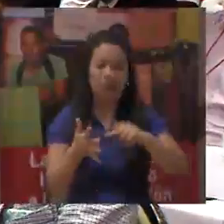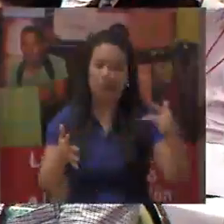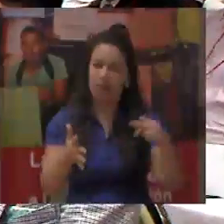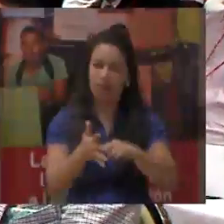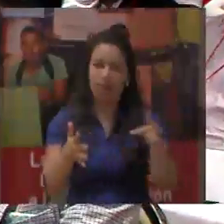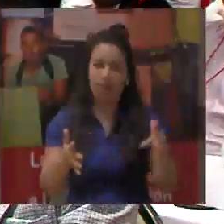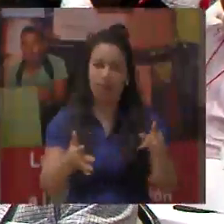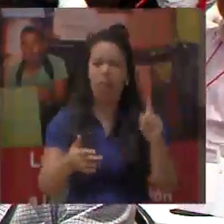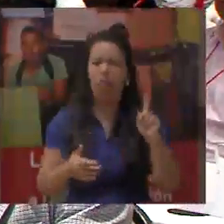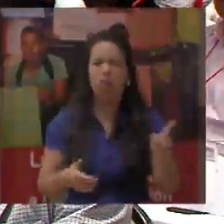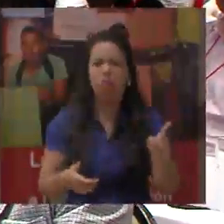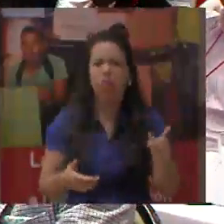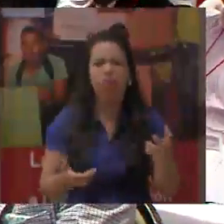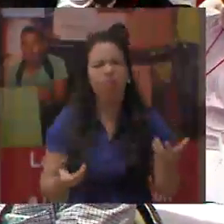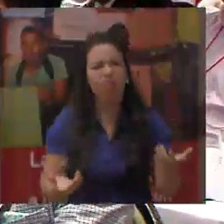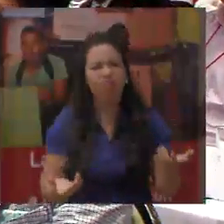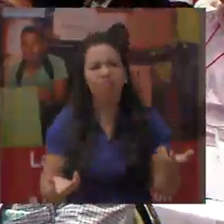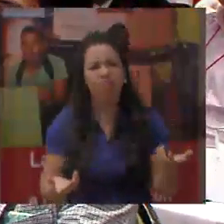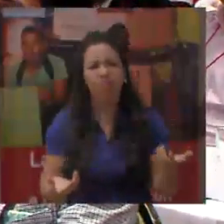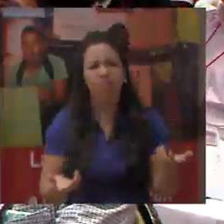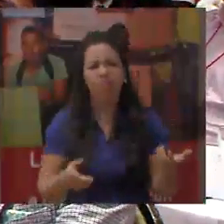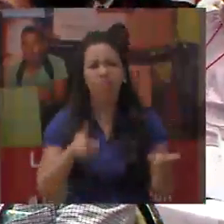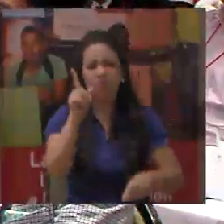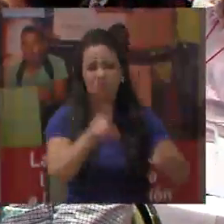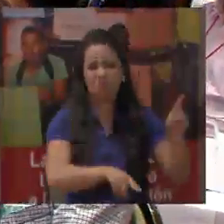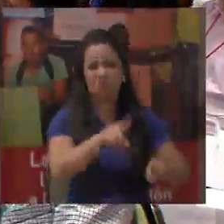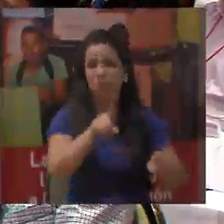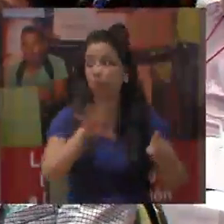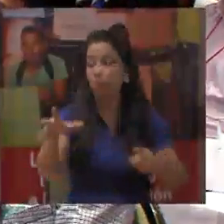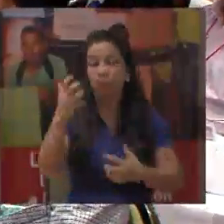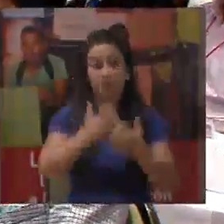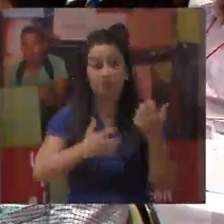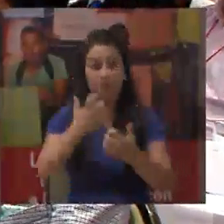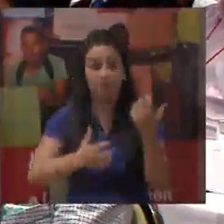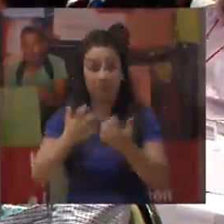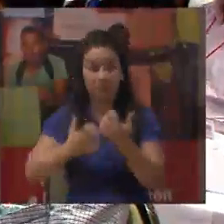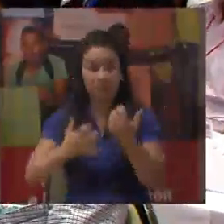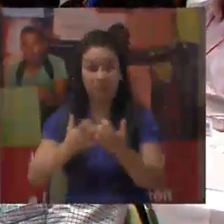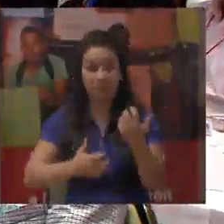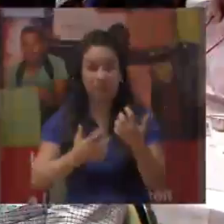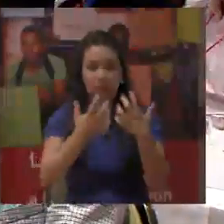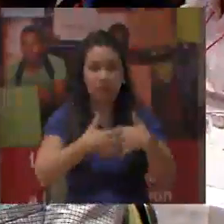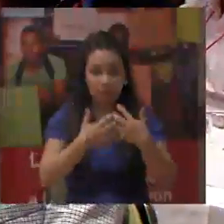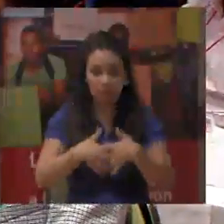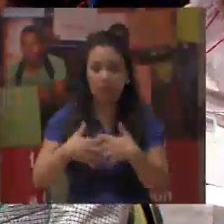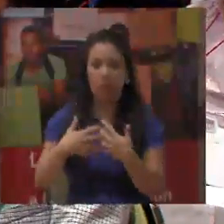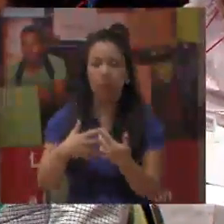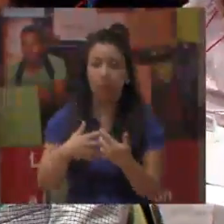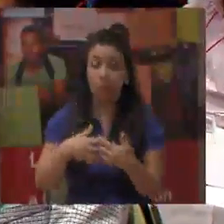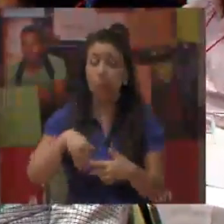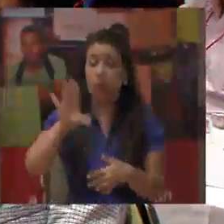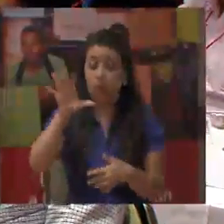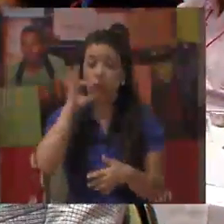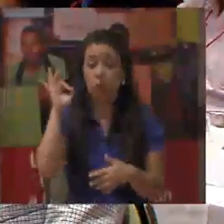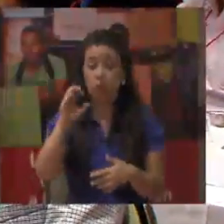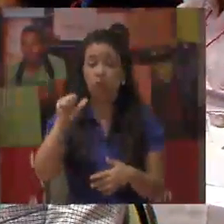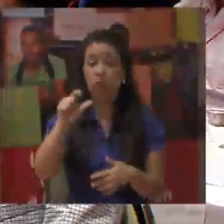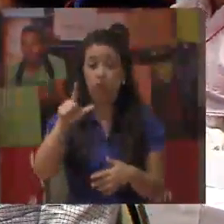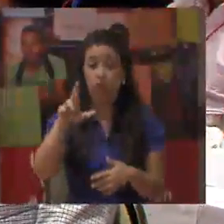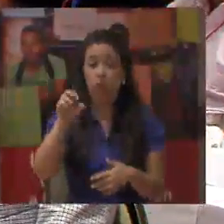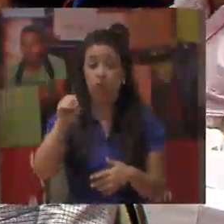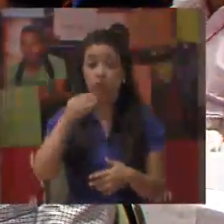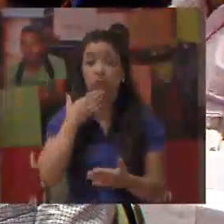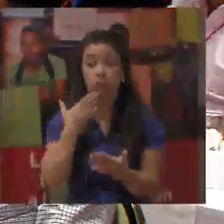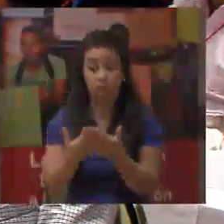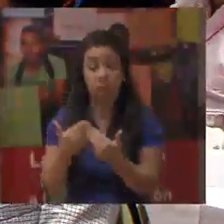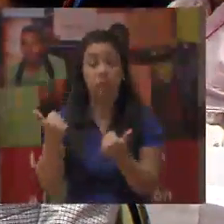fue gracias a algunos de los principales empresarios del país, liderados en parte por Carlos Raúl. Y yo sí creo que eso es un reconocimiento